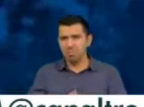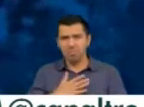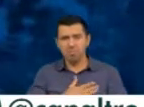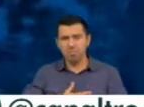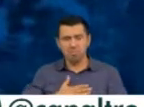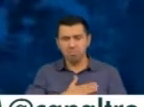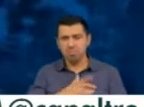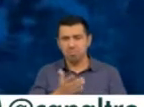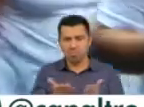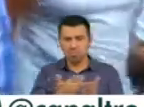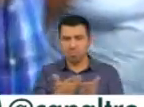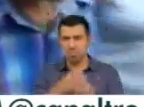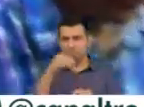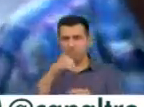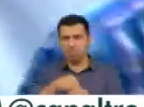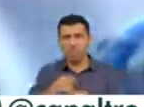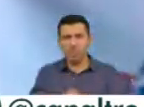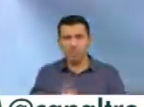ideología de